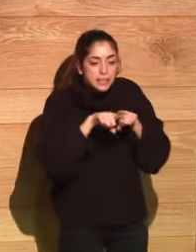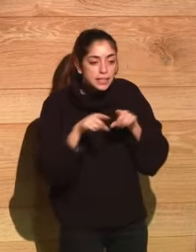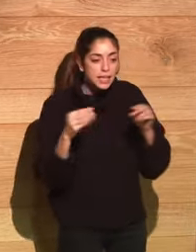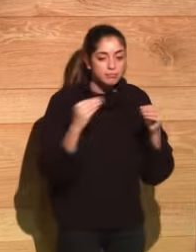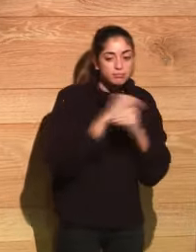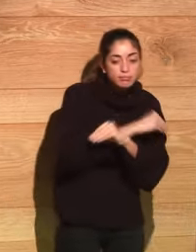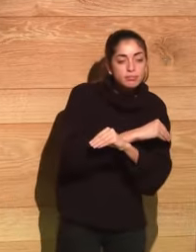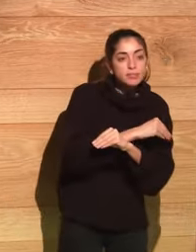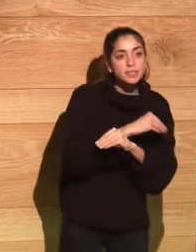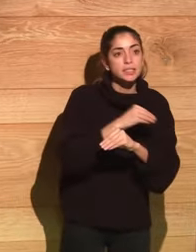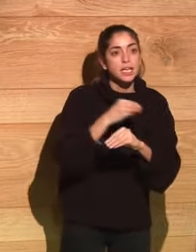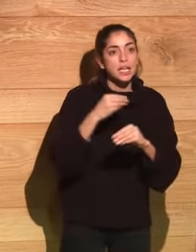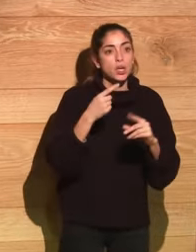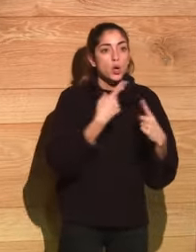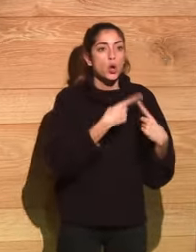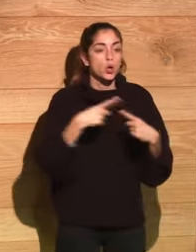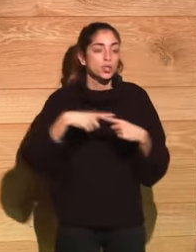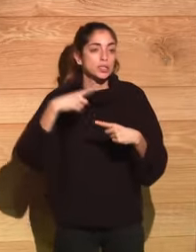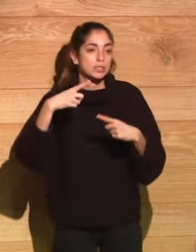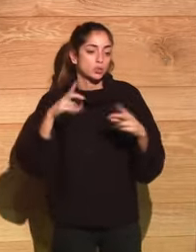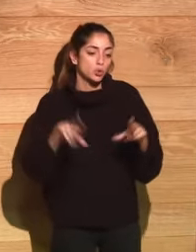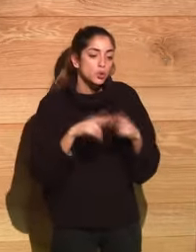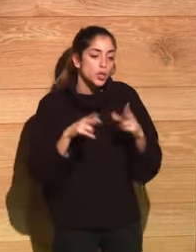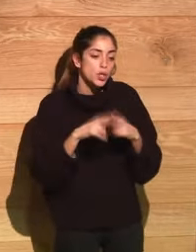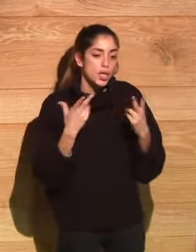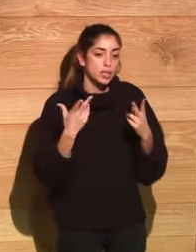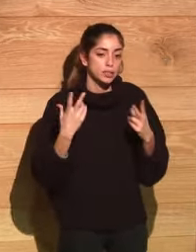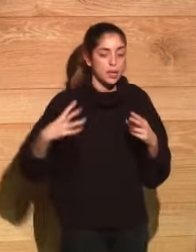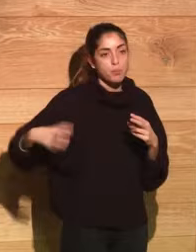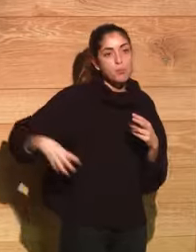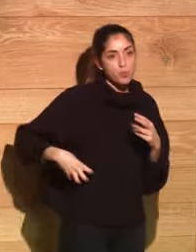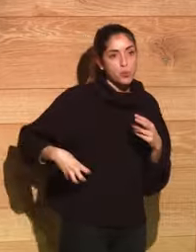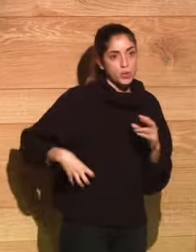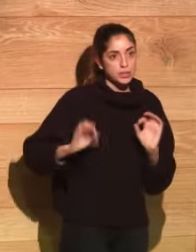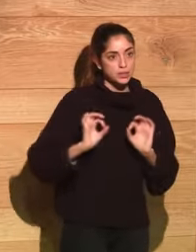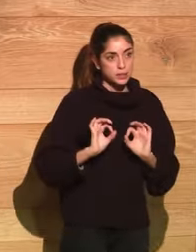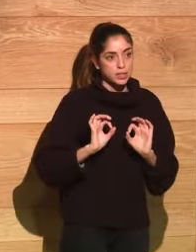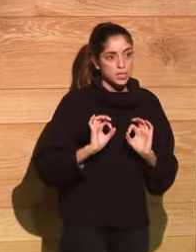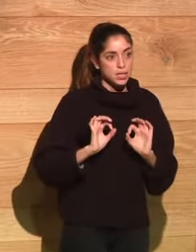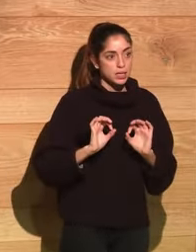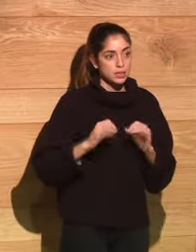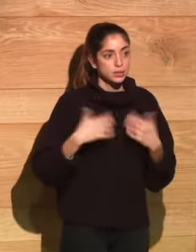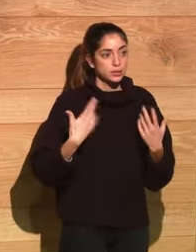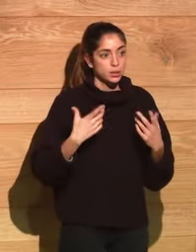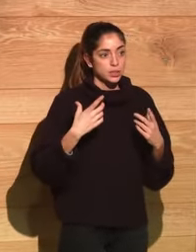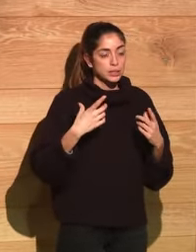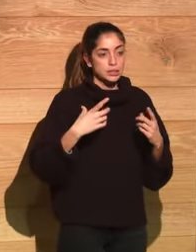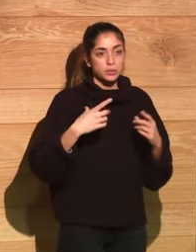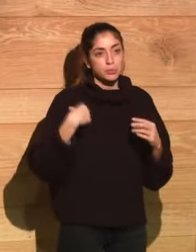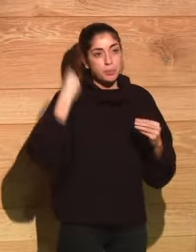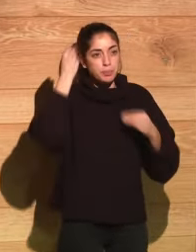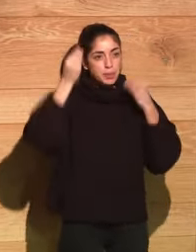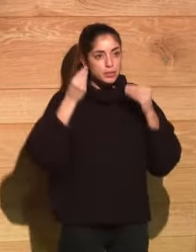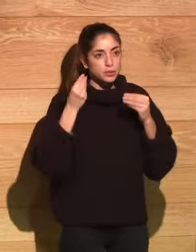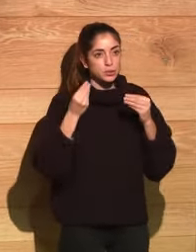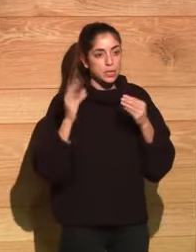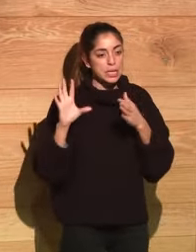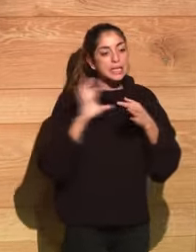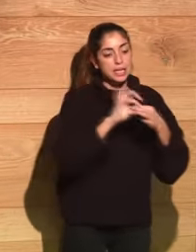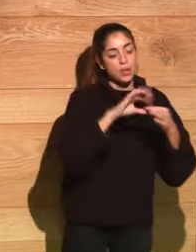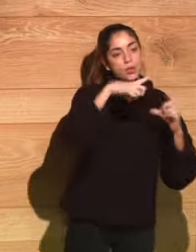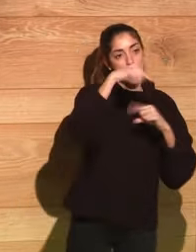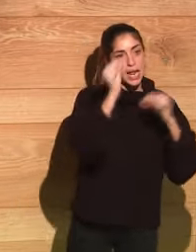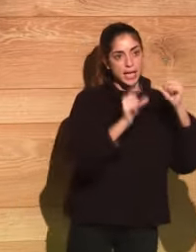las convenciones sociales de la burguesía, ¿no? Este es un amor que sale, digamos, disparado hacia las estrellas. Estoy de acuerdo con la...